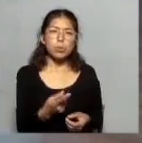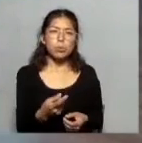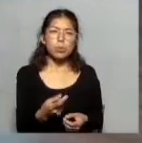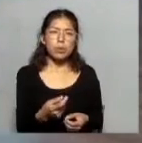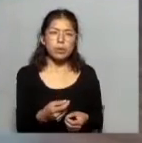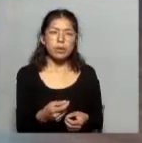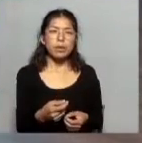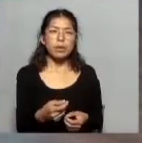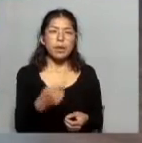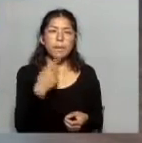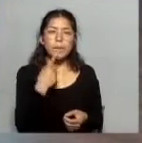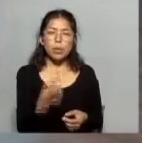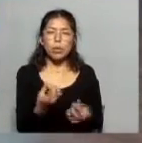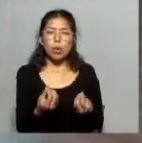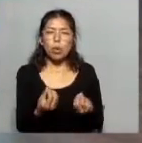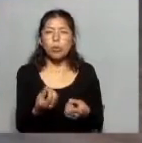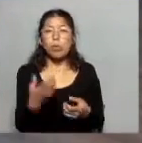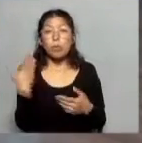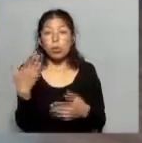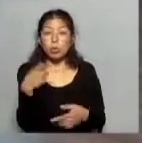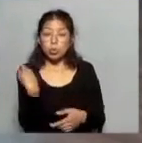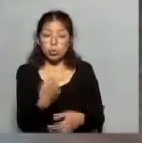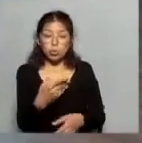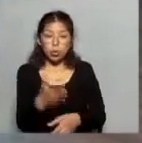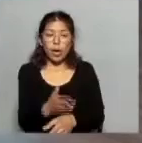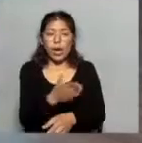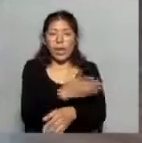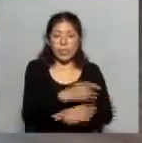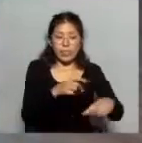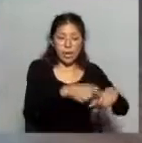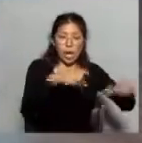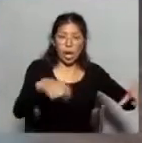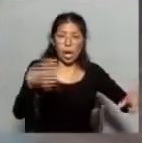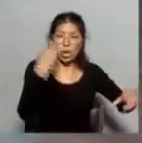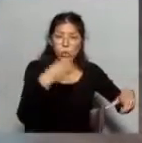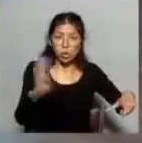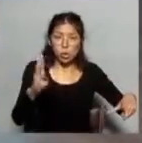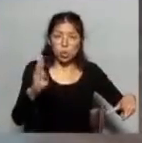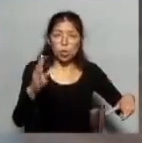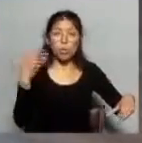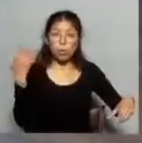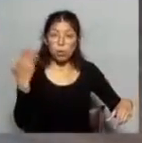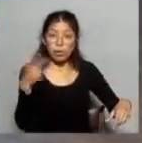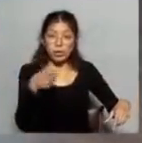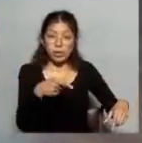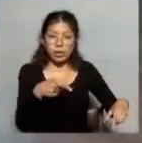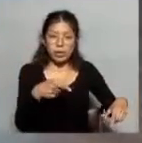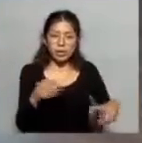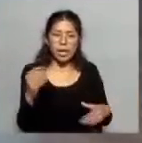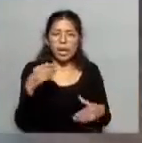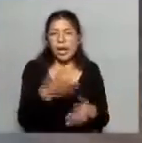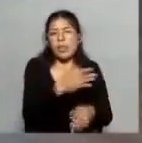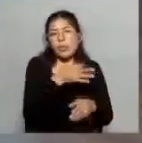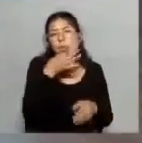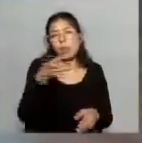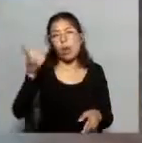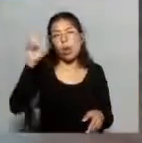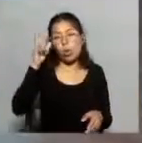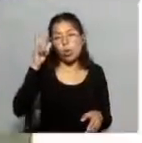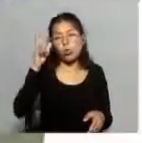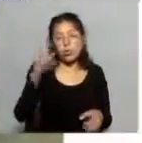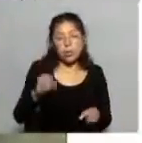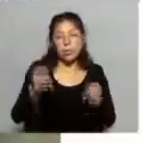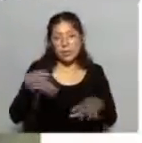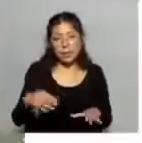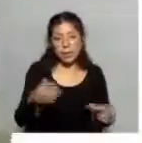al establecimiento Bueno si una de las alternativas quizás en esto de la extensión horaria es